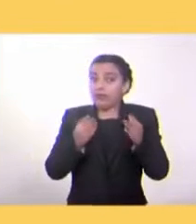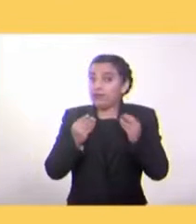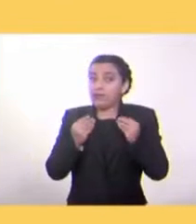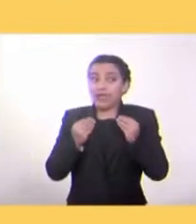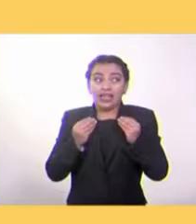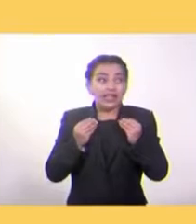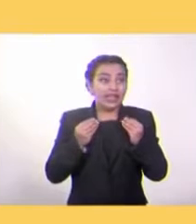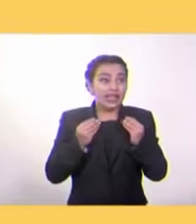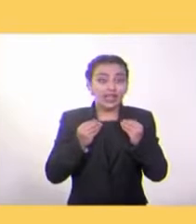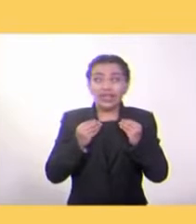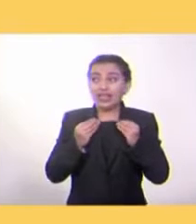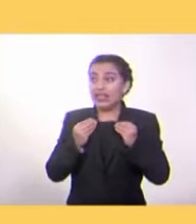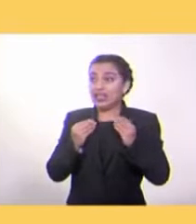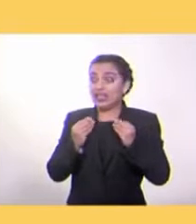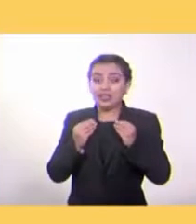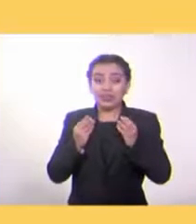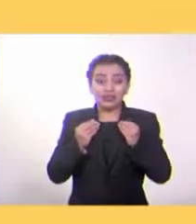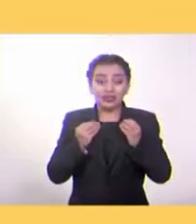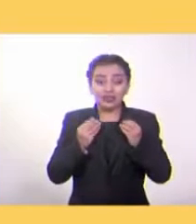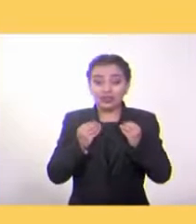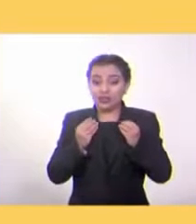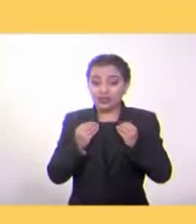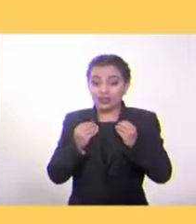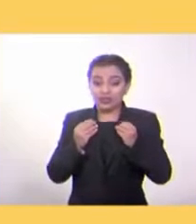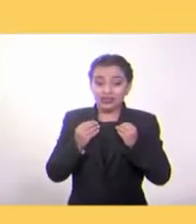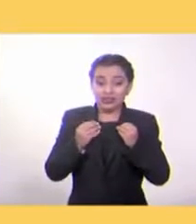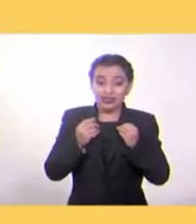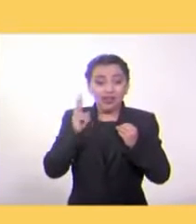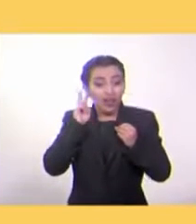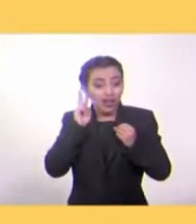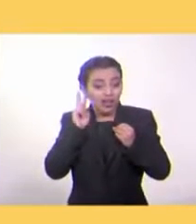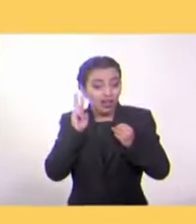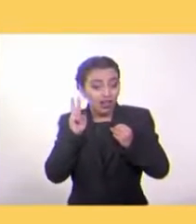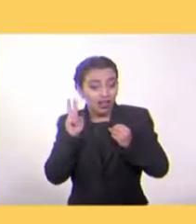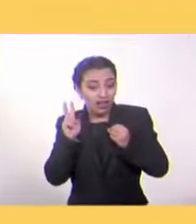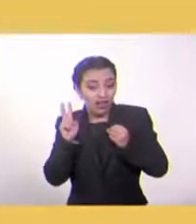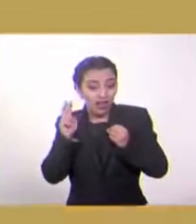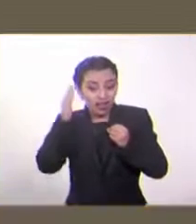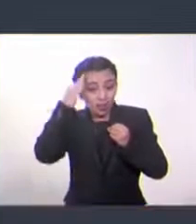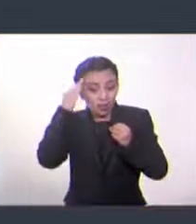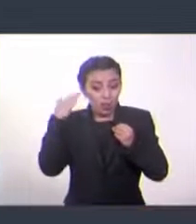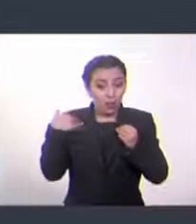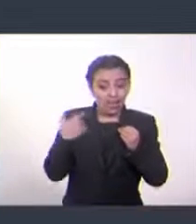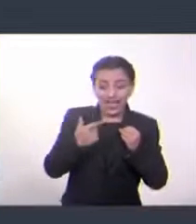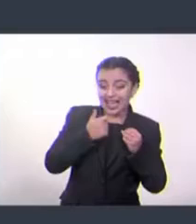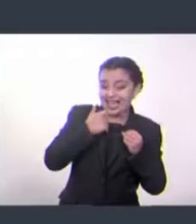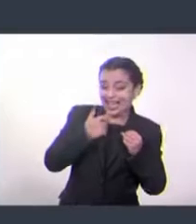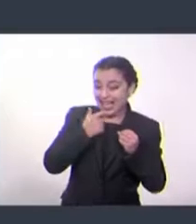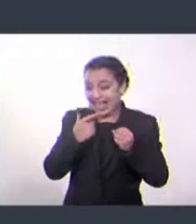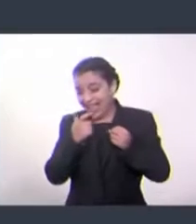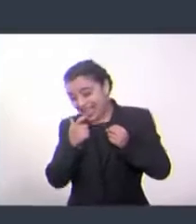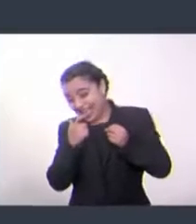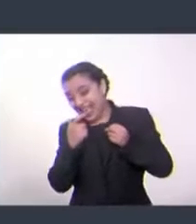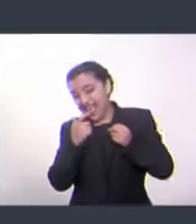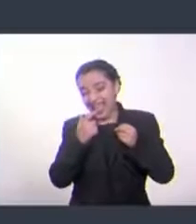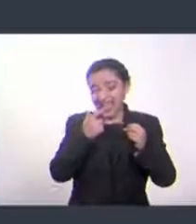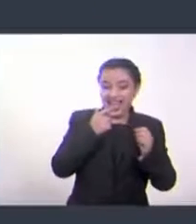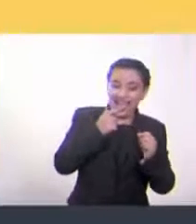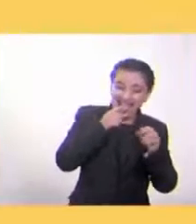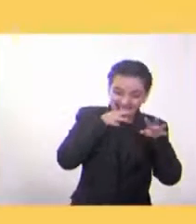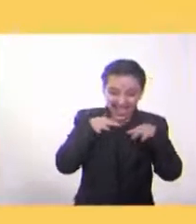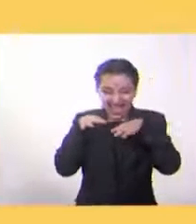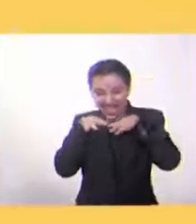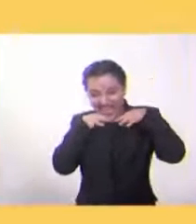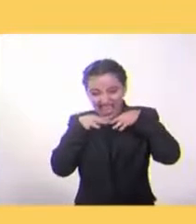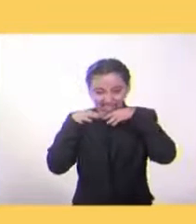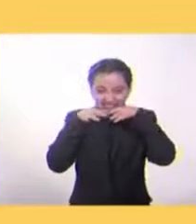mi dormido en sus flores, al oír los pasos de una mujer que pasa riendo río abajo, enseñando sus dientes